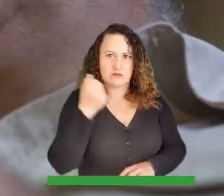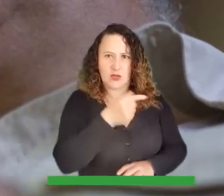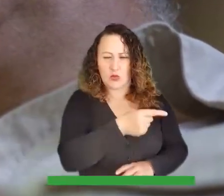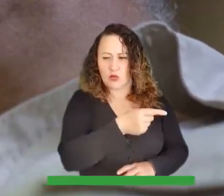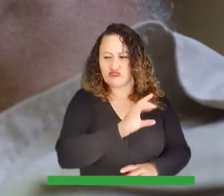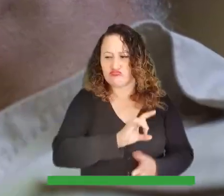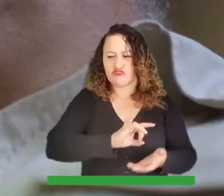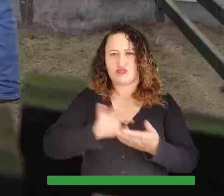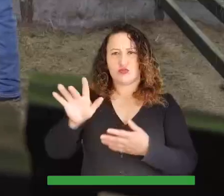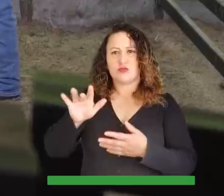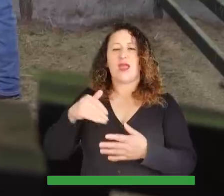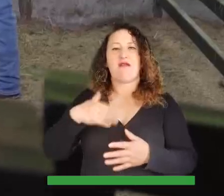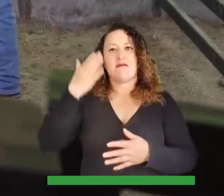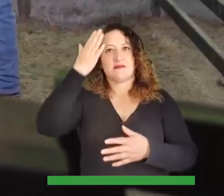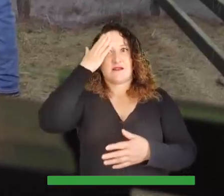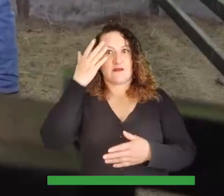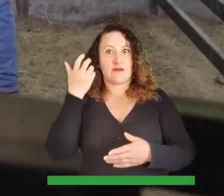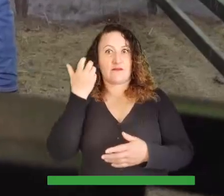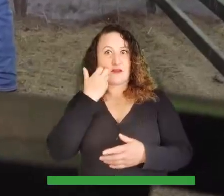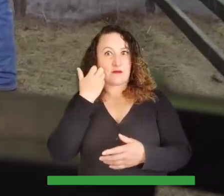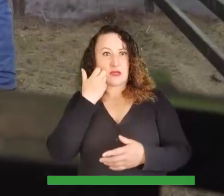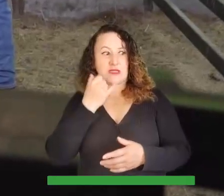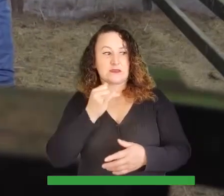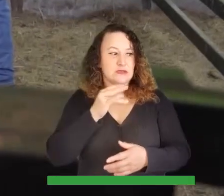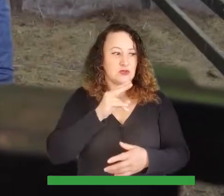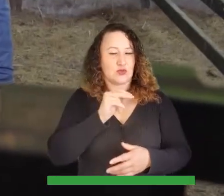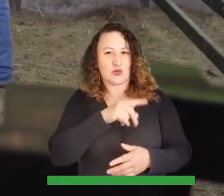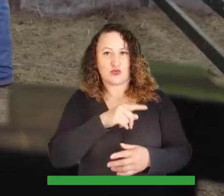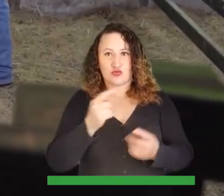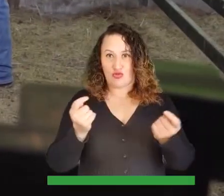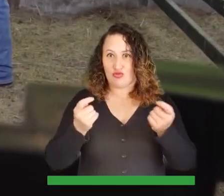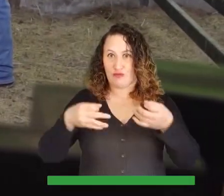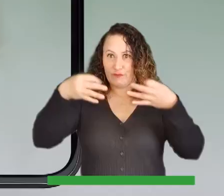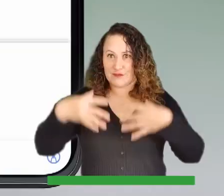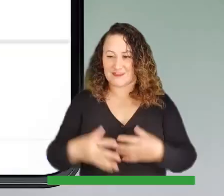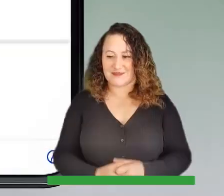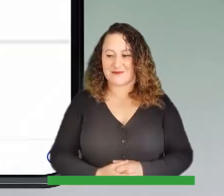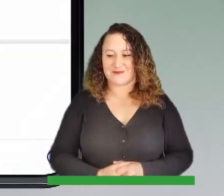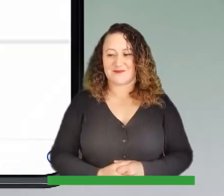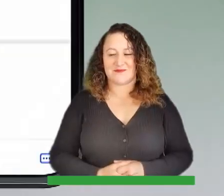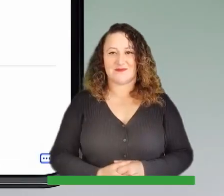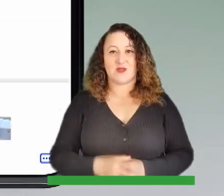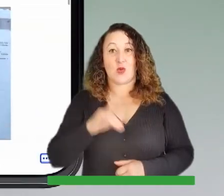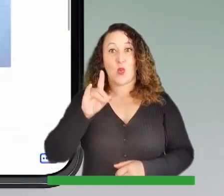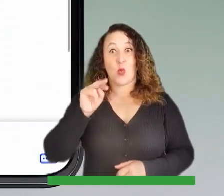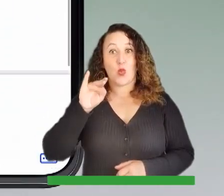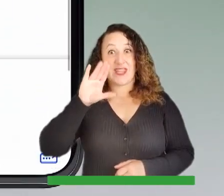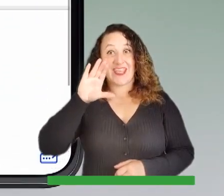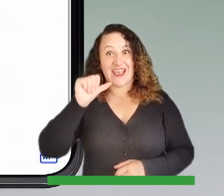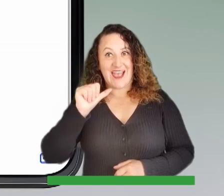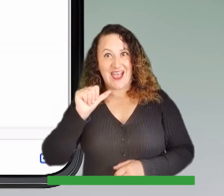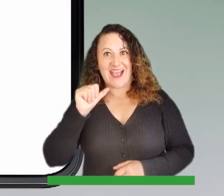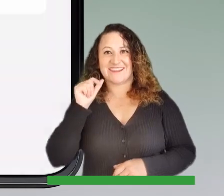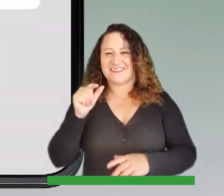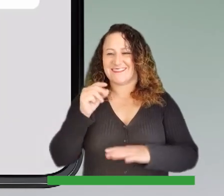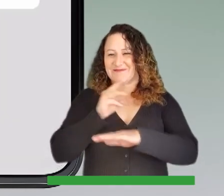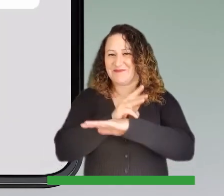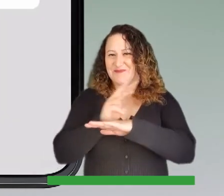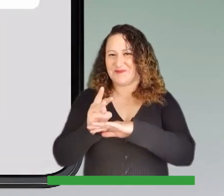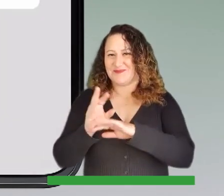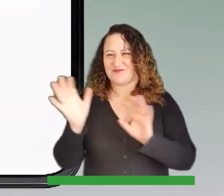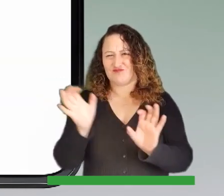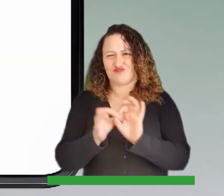enfermedades de control oficial. Un Única, nuestra plataforma unificada